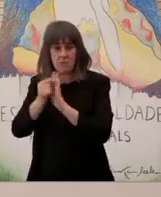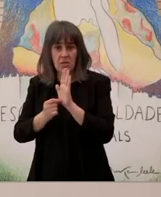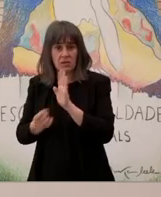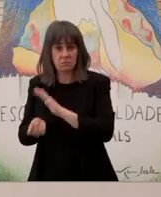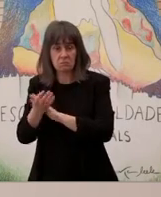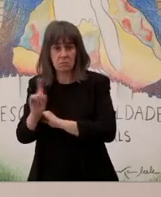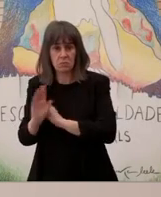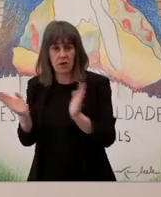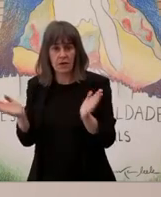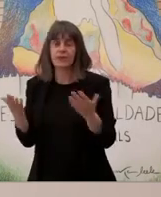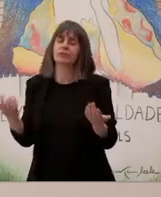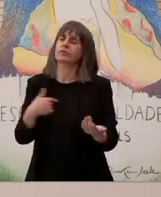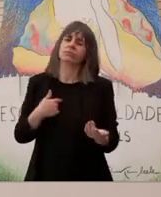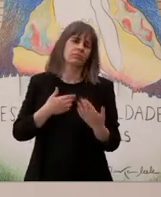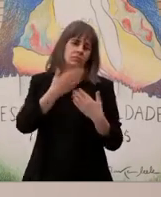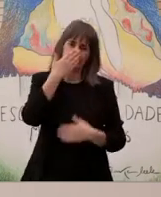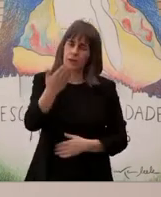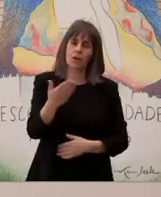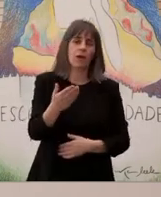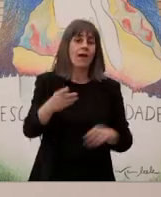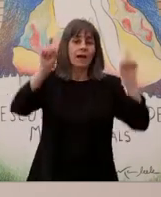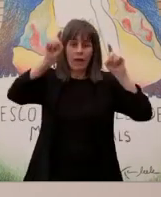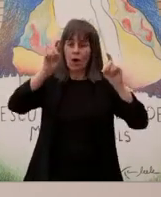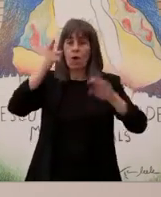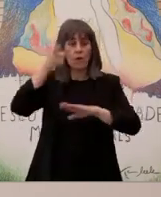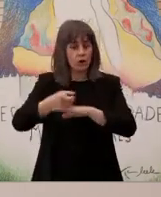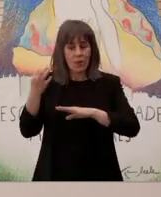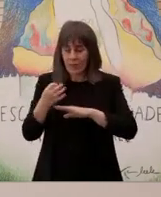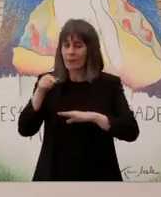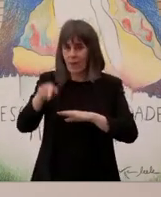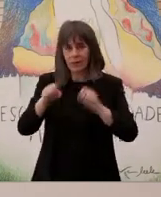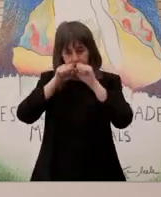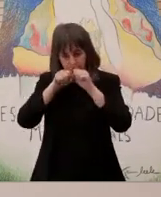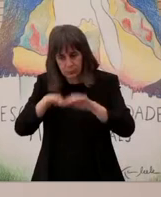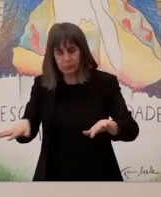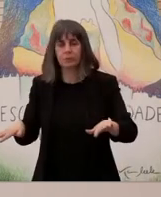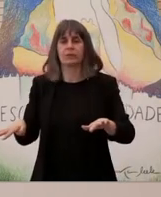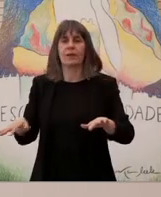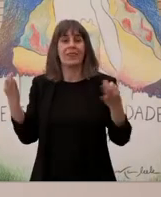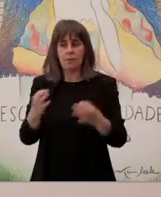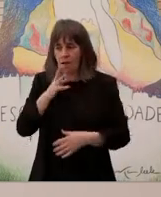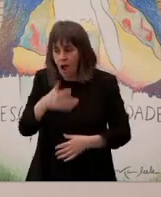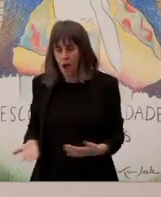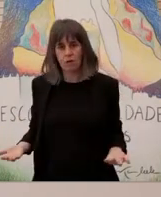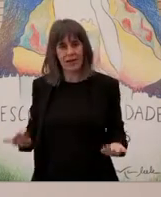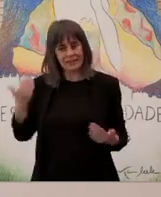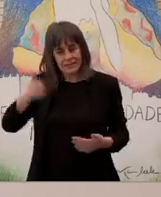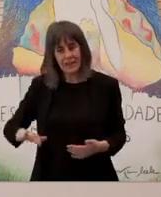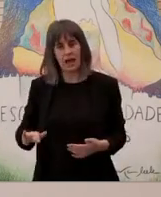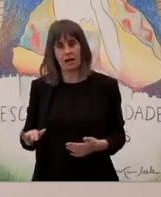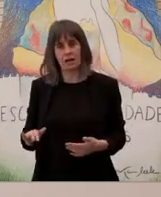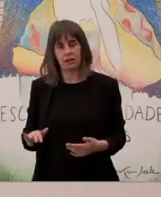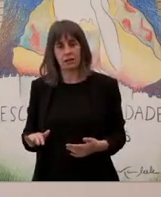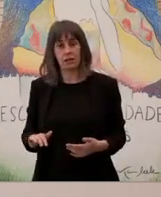entonces de verdad que un signo obligatorio tenga que transmitir todo eso y además tengo que tres ya ya